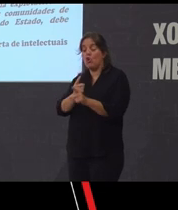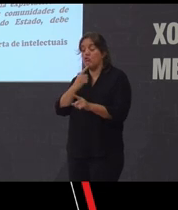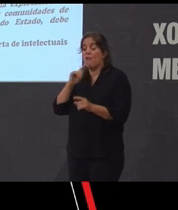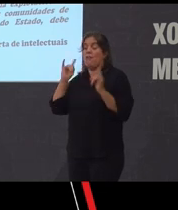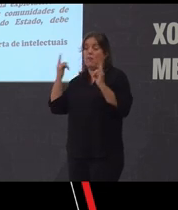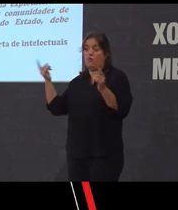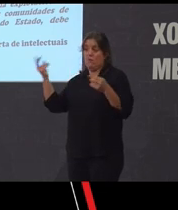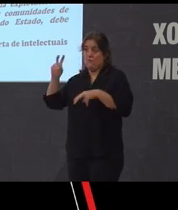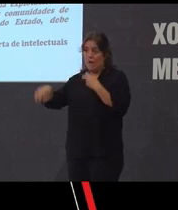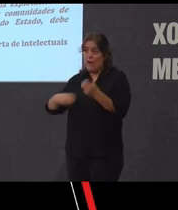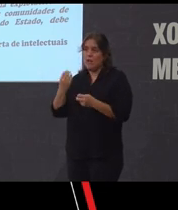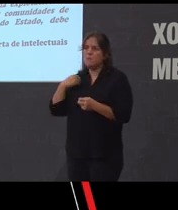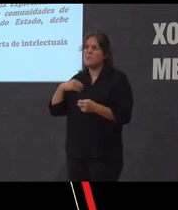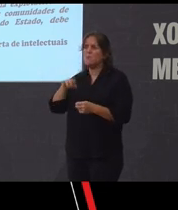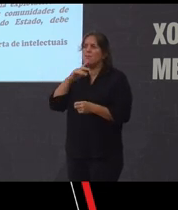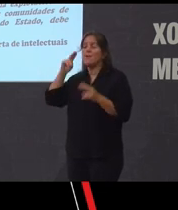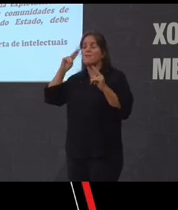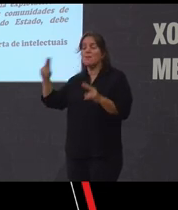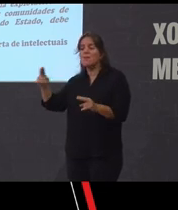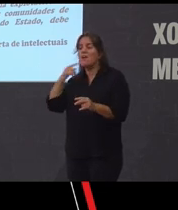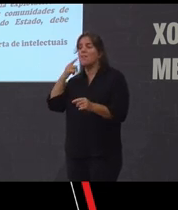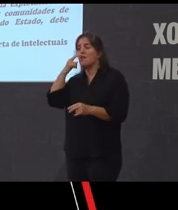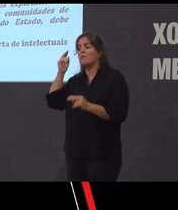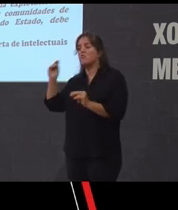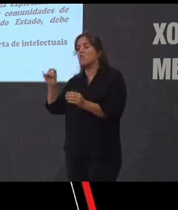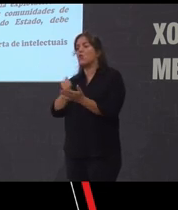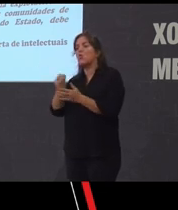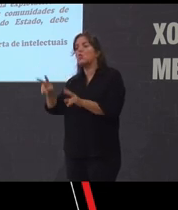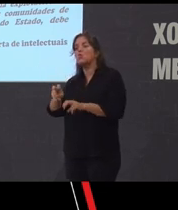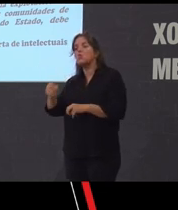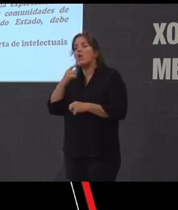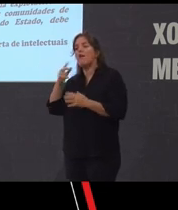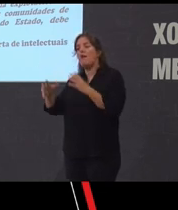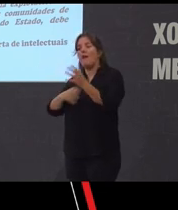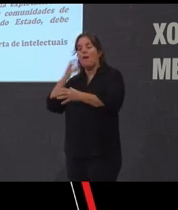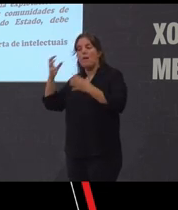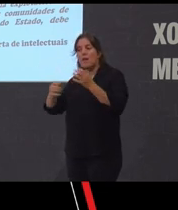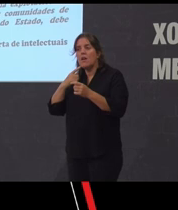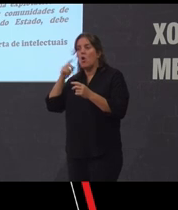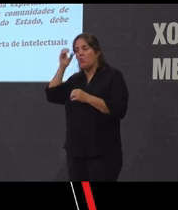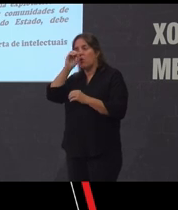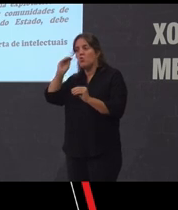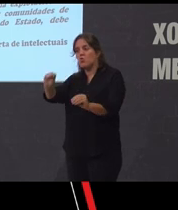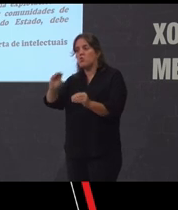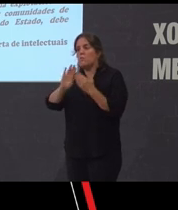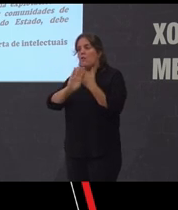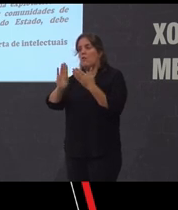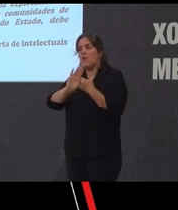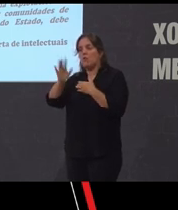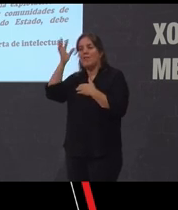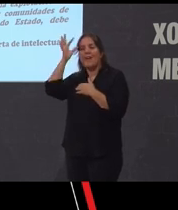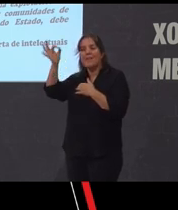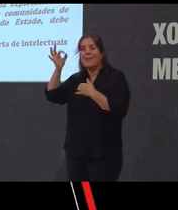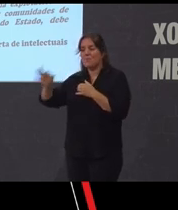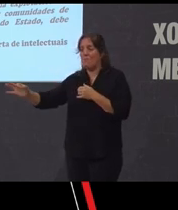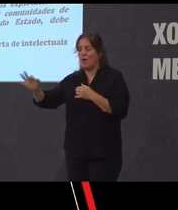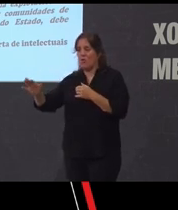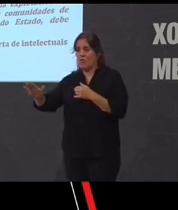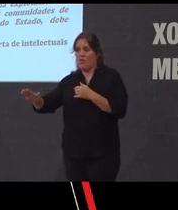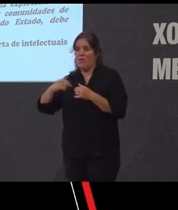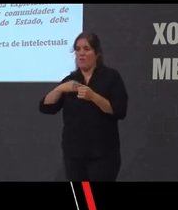que esta debe ser feita respetando os intereses da agricultura e a gandería e a opinión dos veciños das aldeas e as parroquias